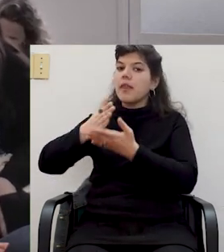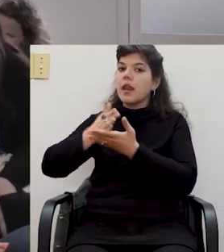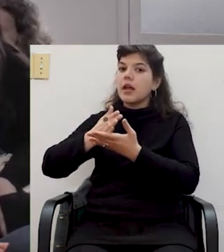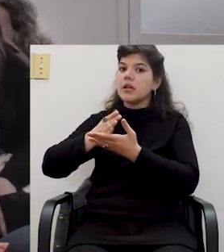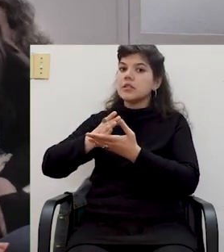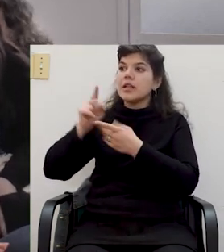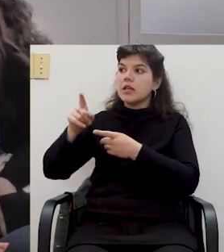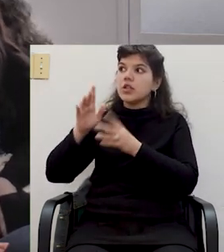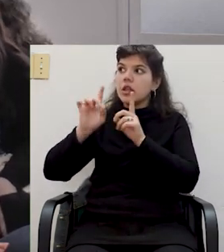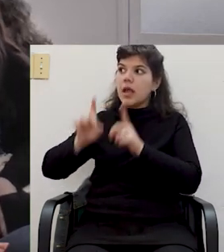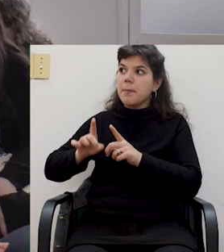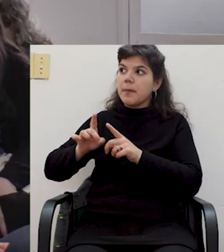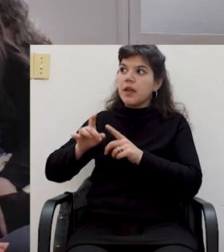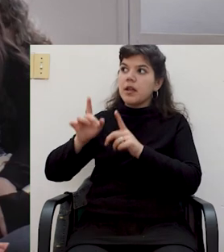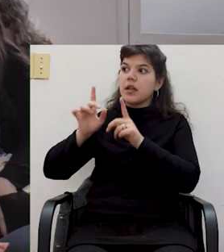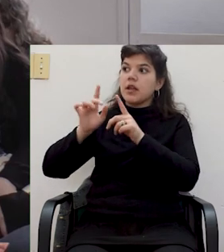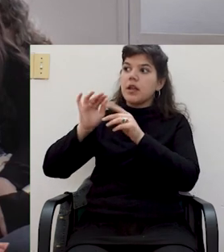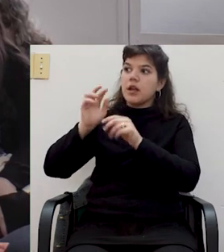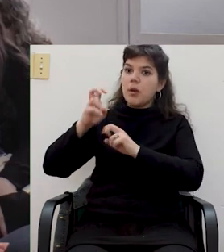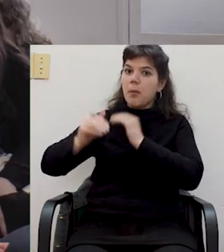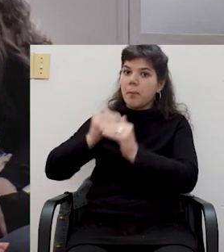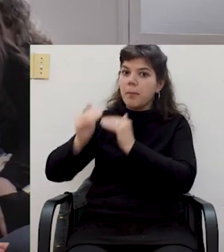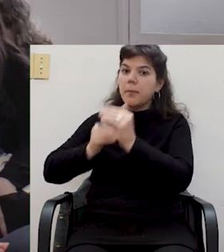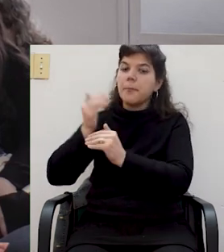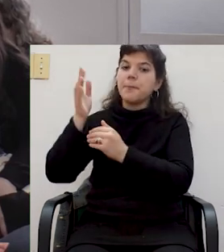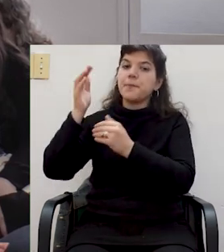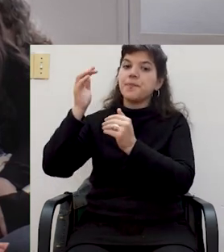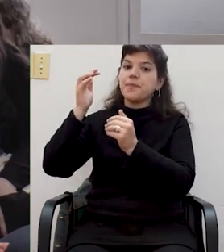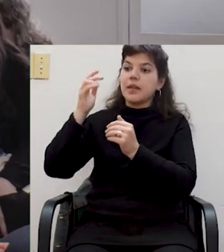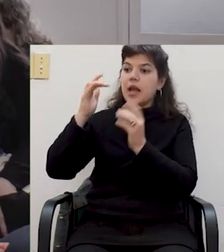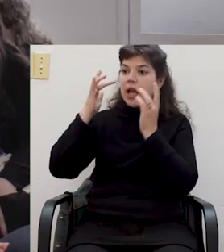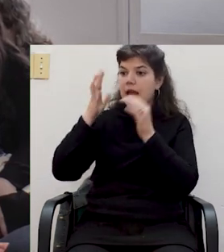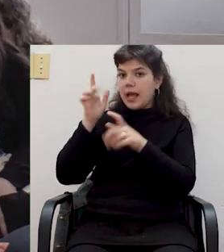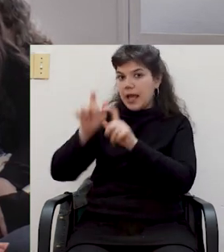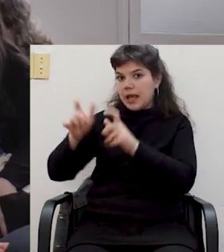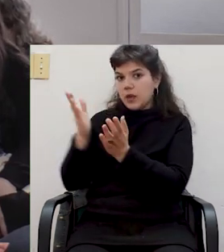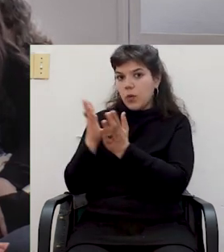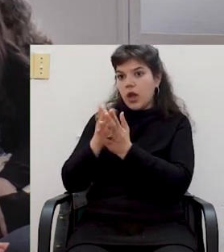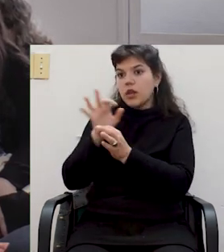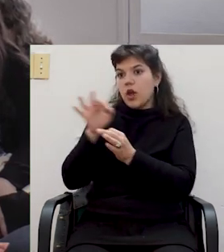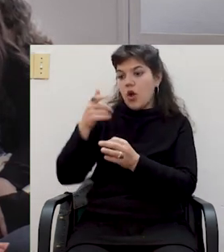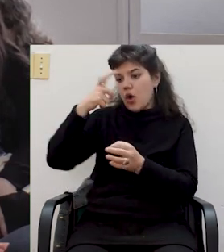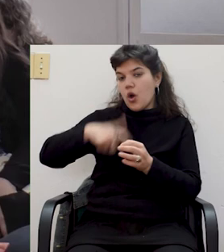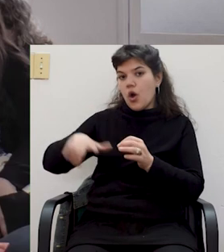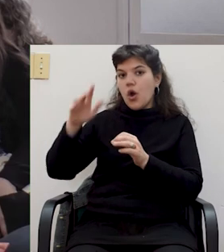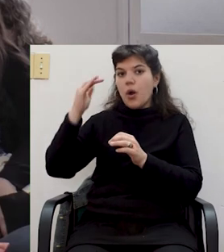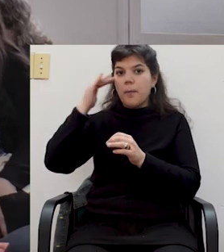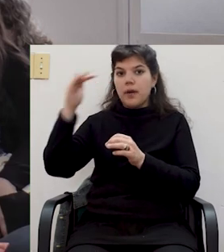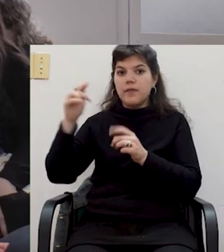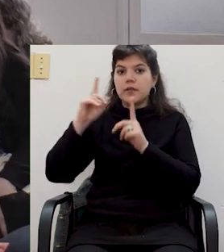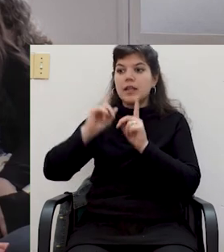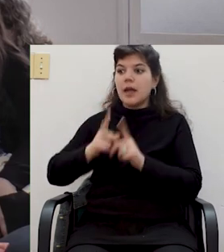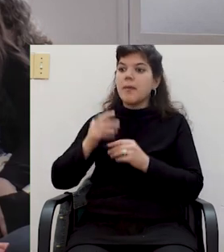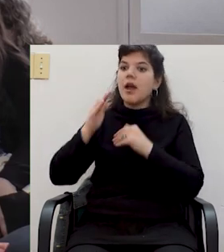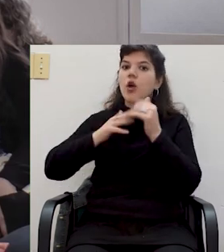hace trayectorias estudiantiles o trayectorias que como trabajadores y trabajadoras tenemos en la institución? Y a veces la construcción de una política institucional